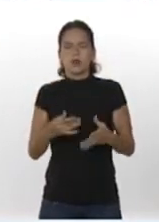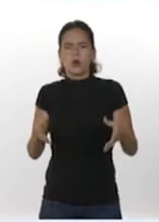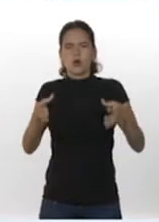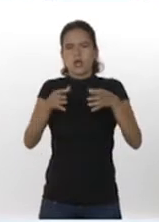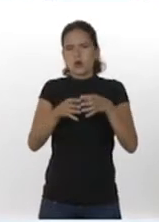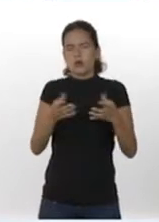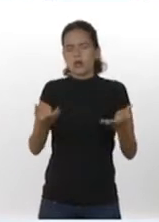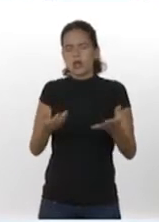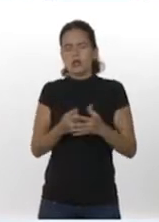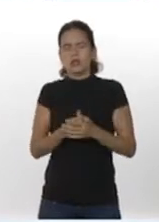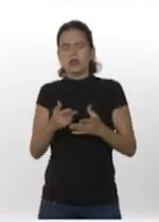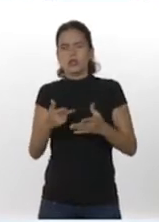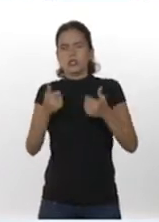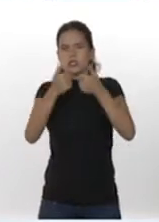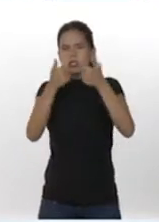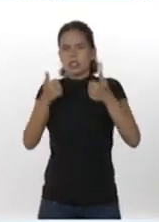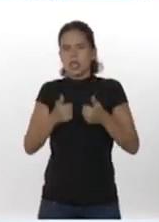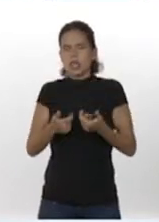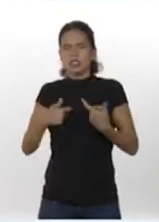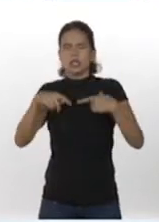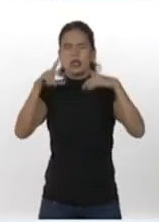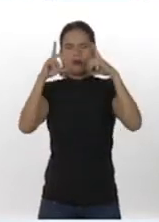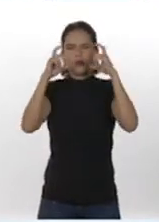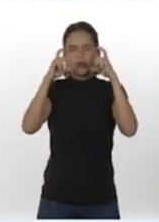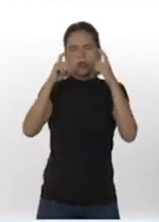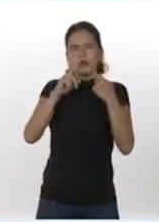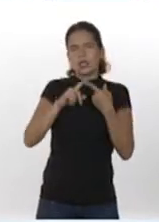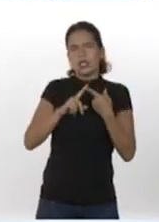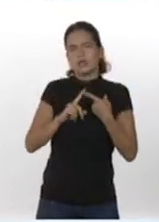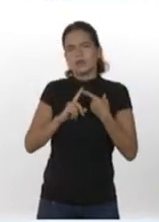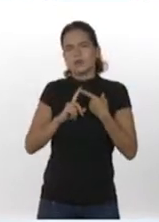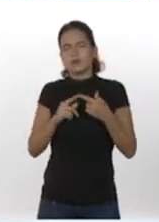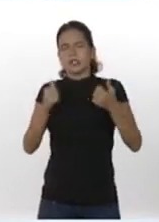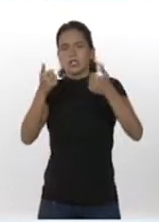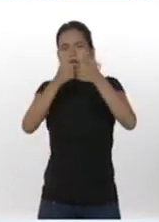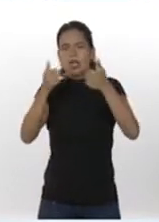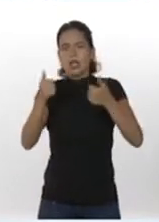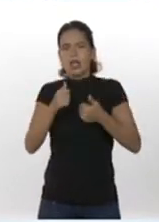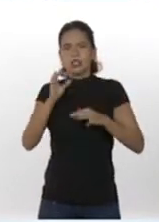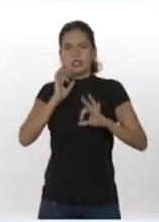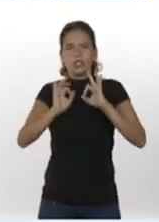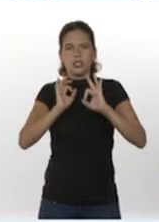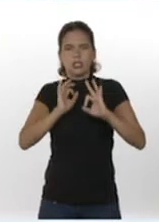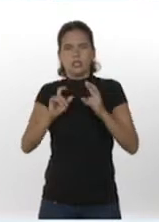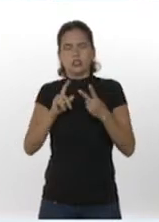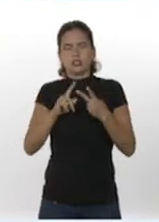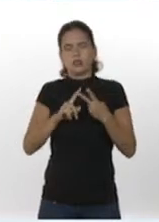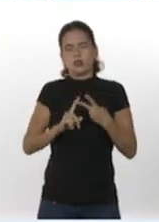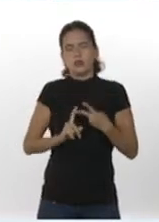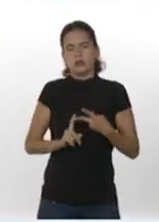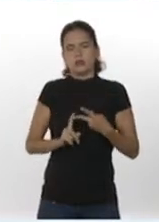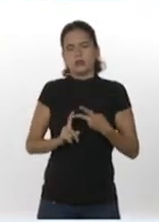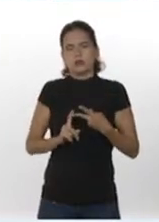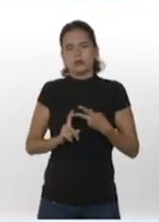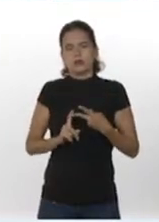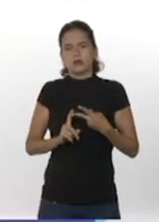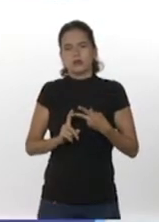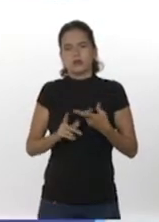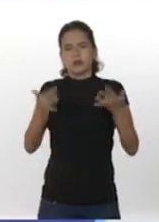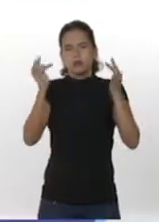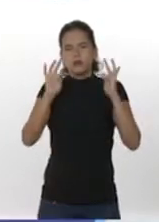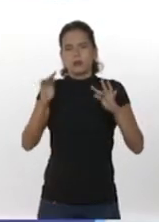digamos, agrupación de ciertas artes, por ejemplo, la fotografía, las artes escénicas, los